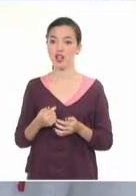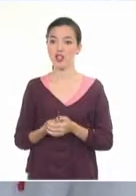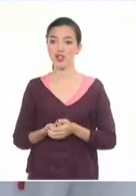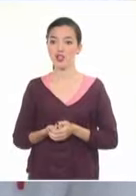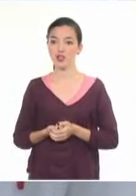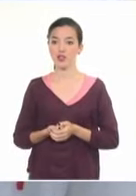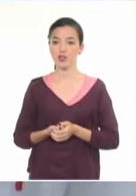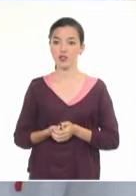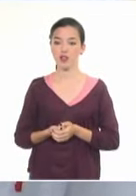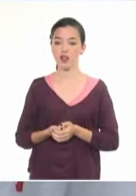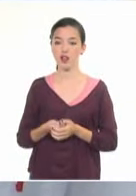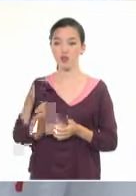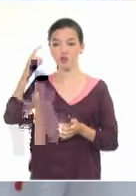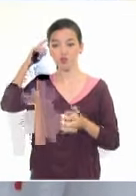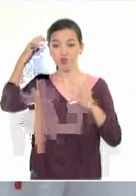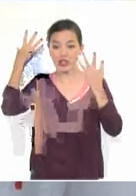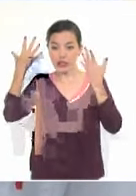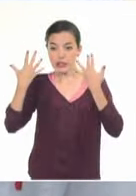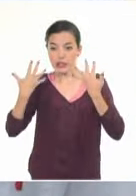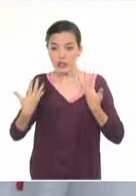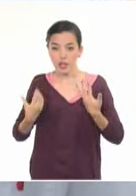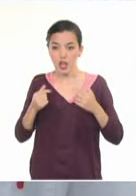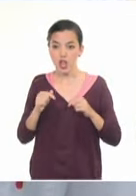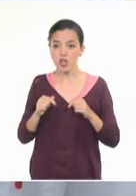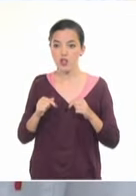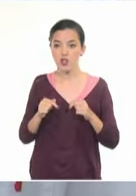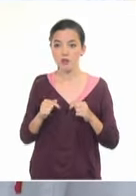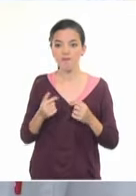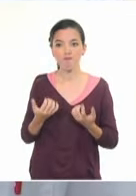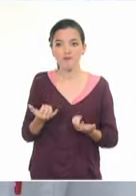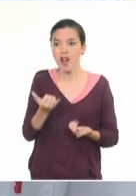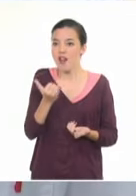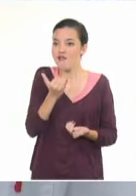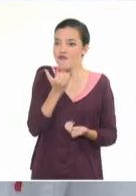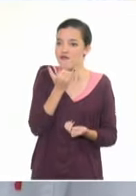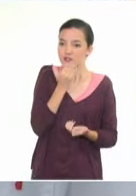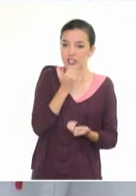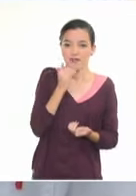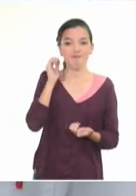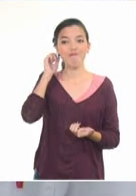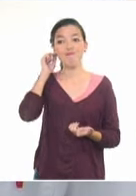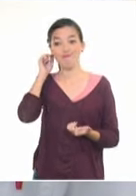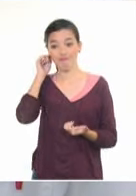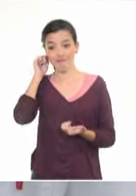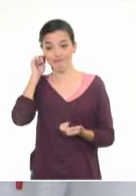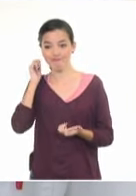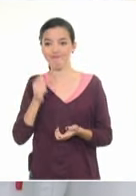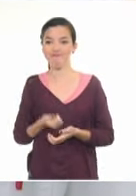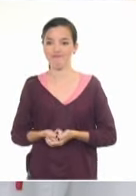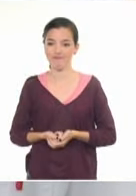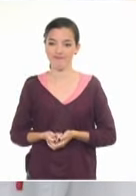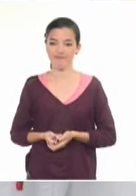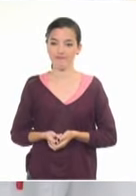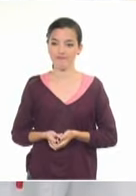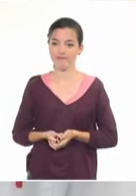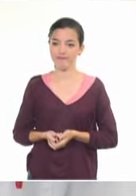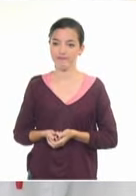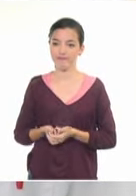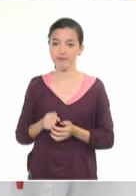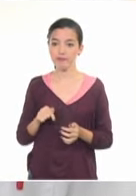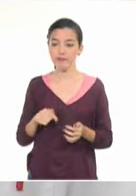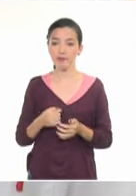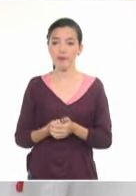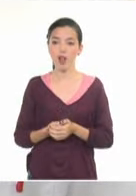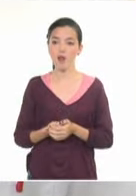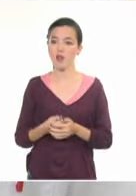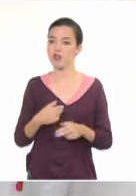pérdida del cabello puede ser muy traumática para este tipo de paciente o para cualquier paciente de modo general. A la vez que uno satisface esa necesidad